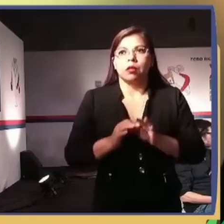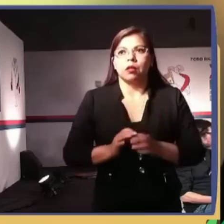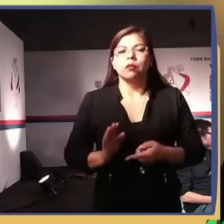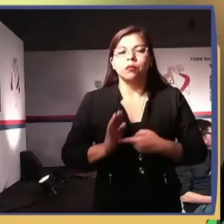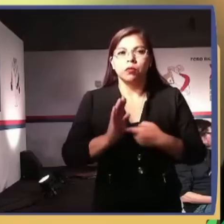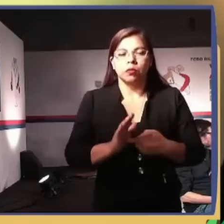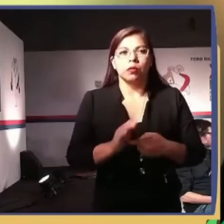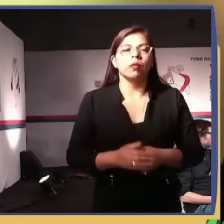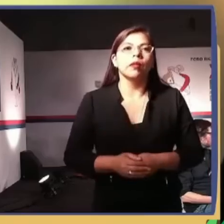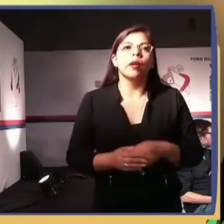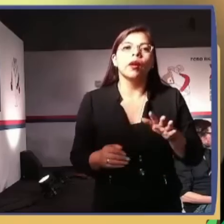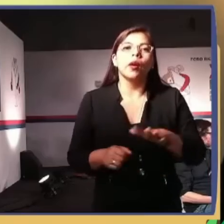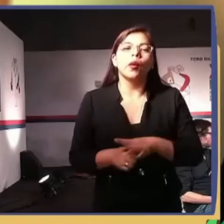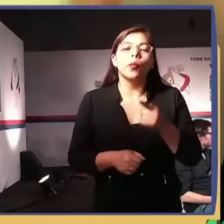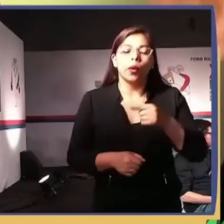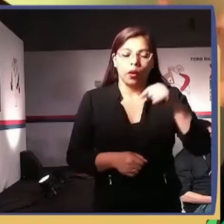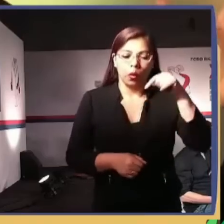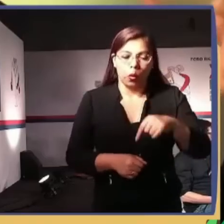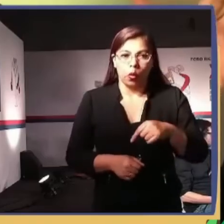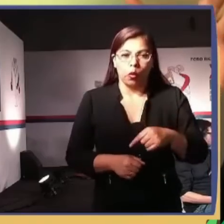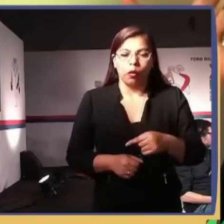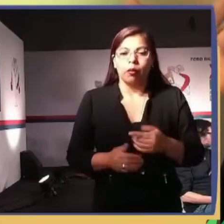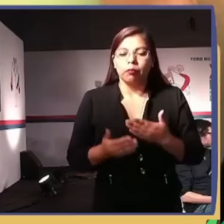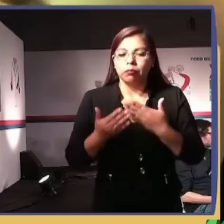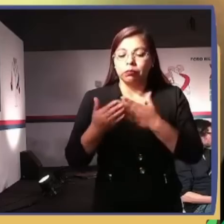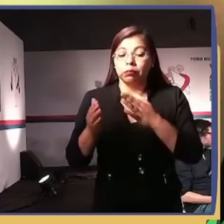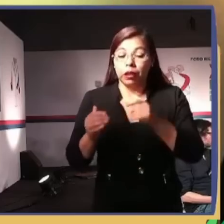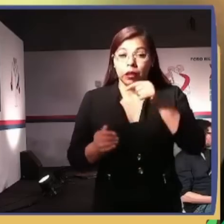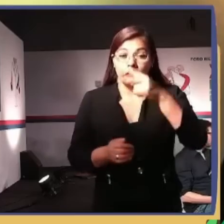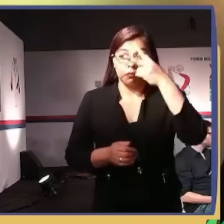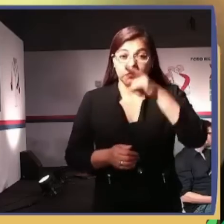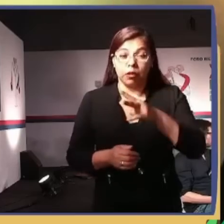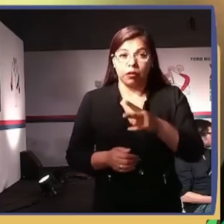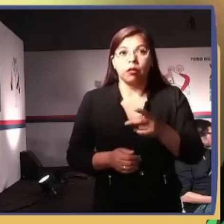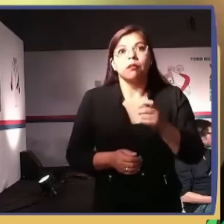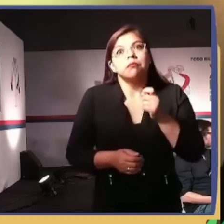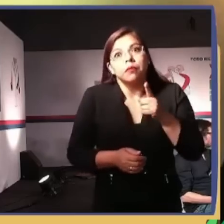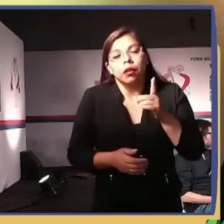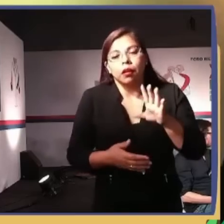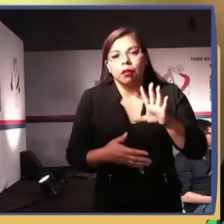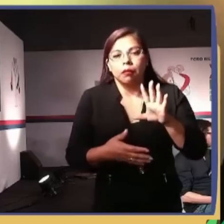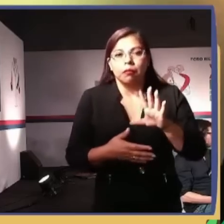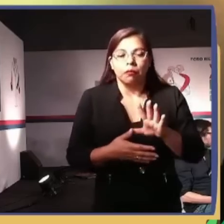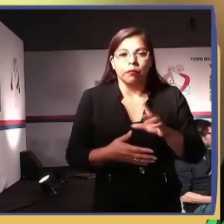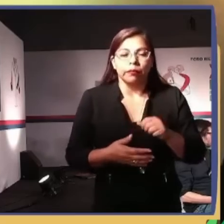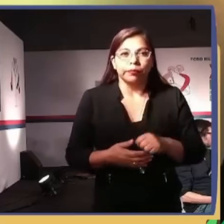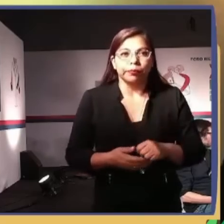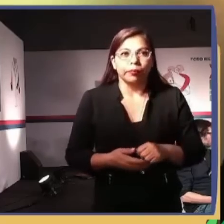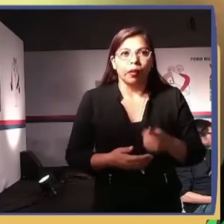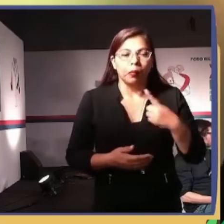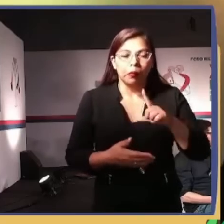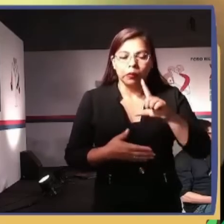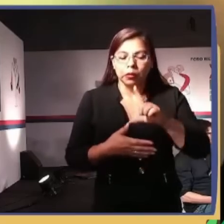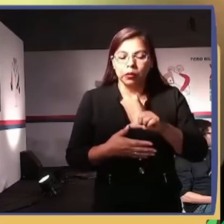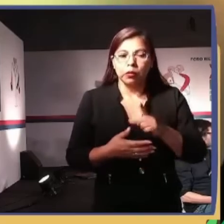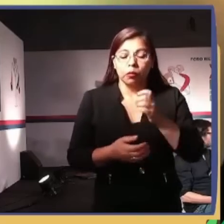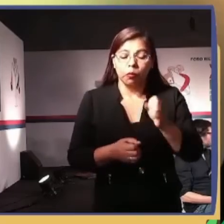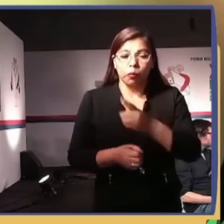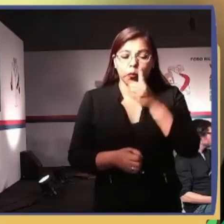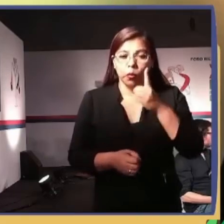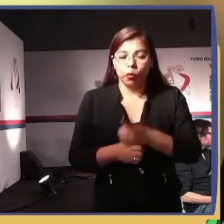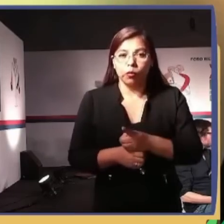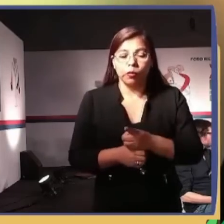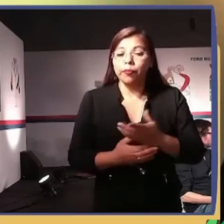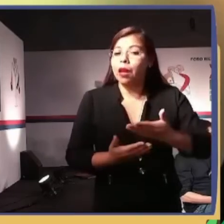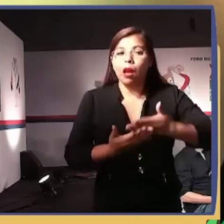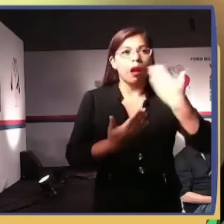hoy se ha abierto en México y por lo tanto para América Latina una oportunidad que antes no existía,